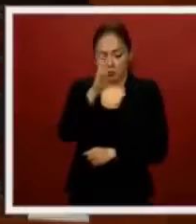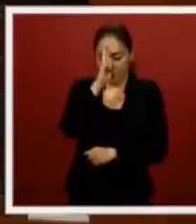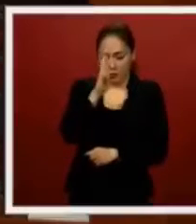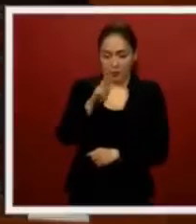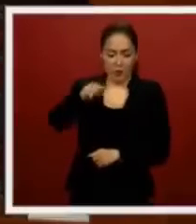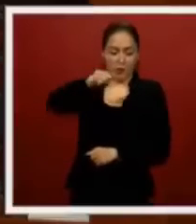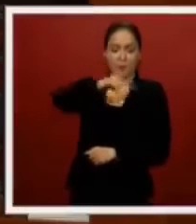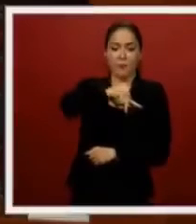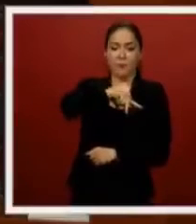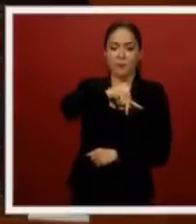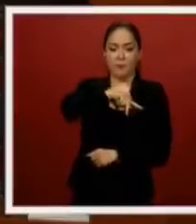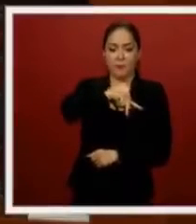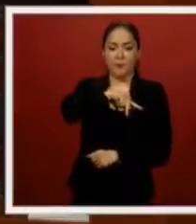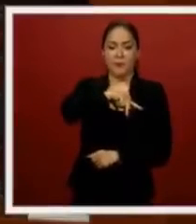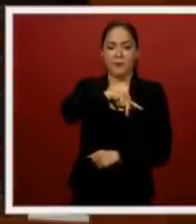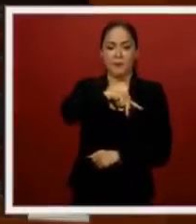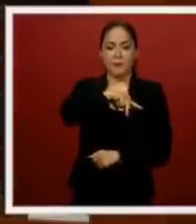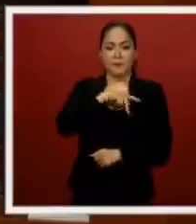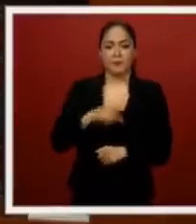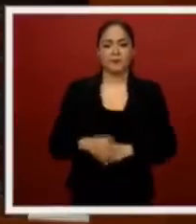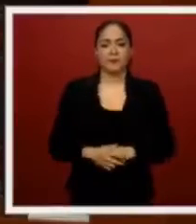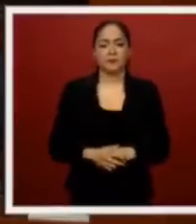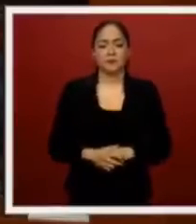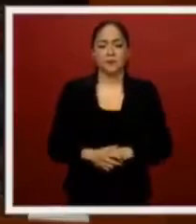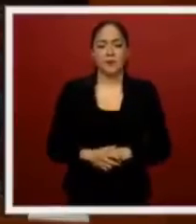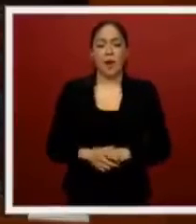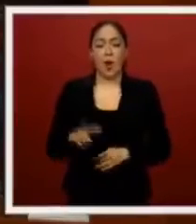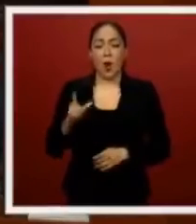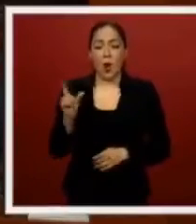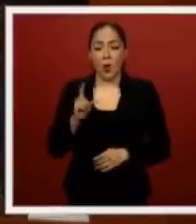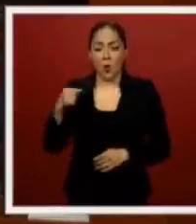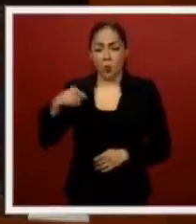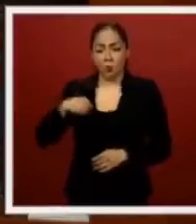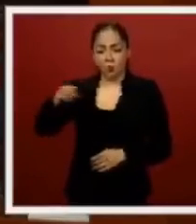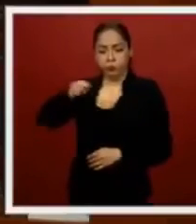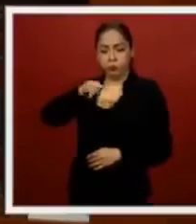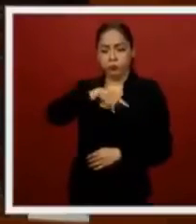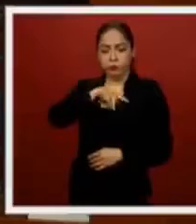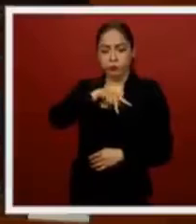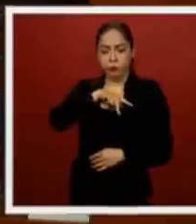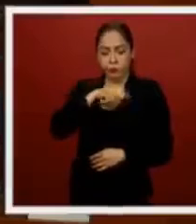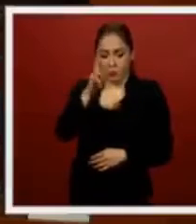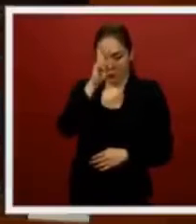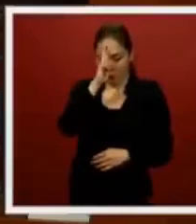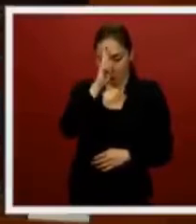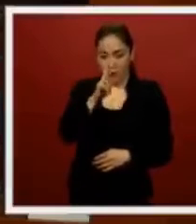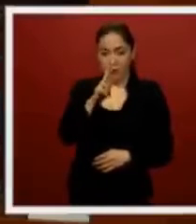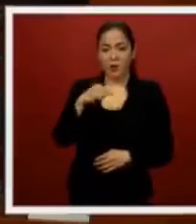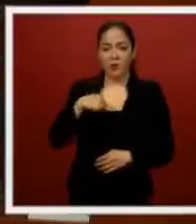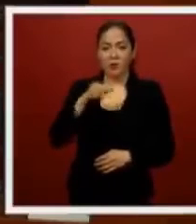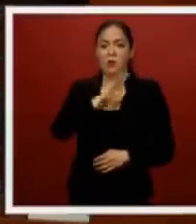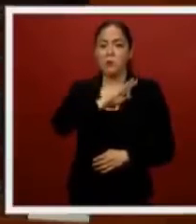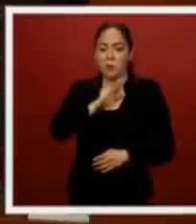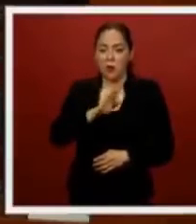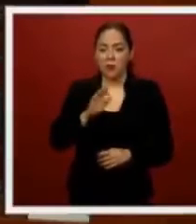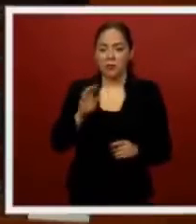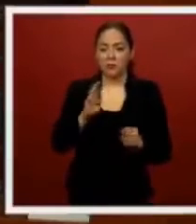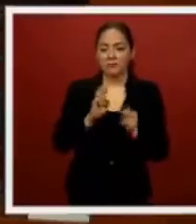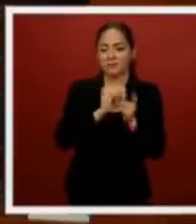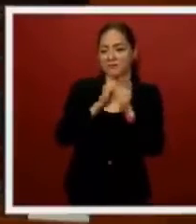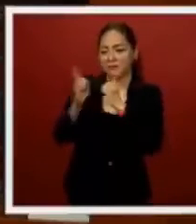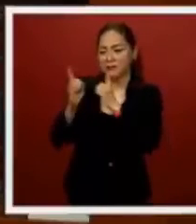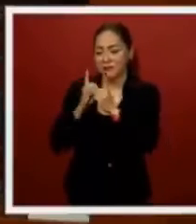alguien que se respeta a sí mismo logra establecer relaciones de respeto con los demás, de cariño, de cordialidad,